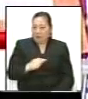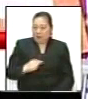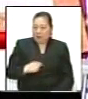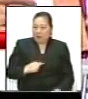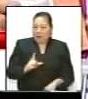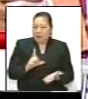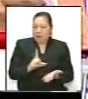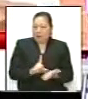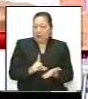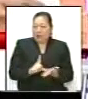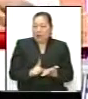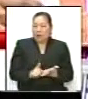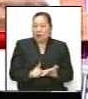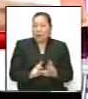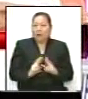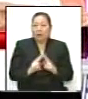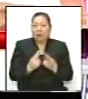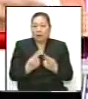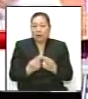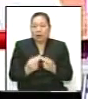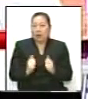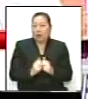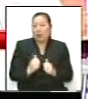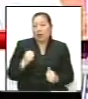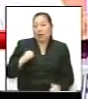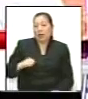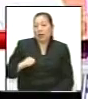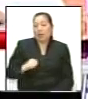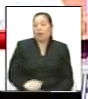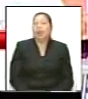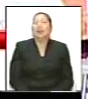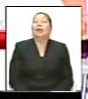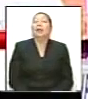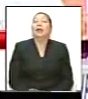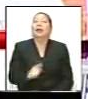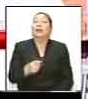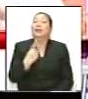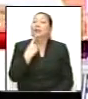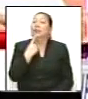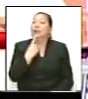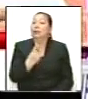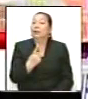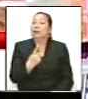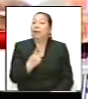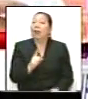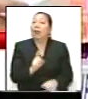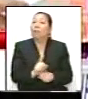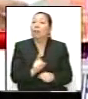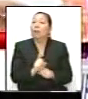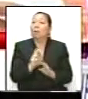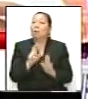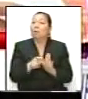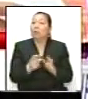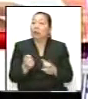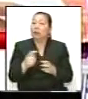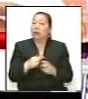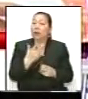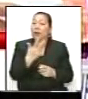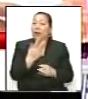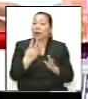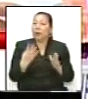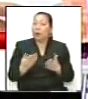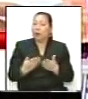de Lima una reunión con los alcaldes. Ahí se ha manifestado que en educación se tiene programado intervenir 39